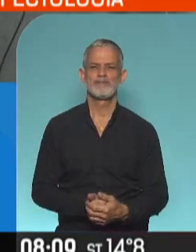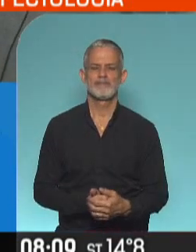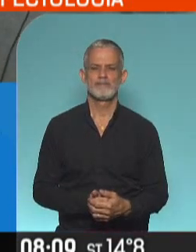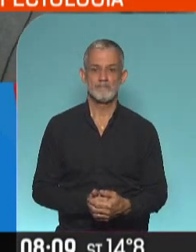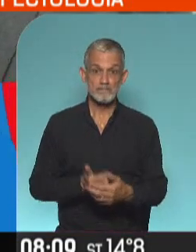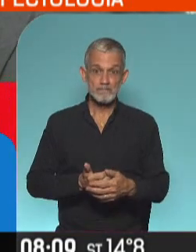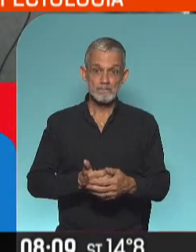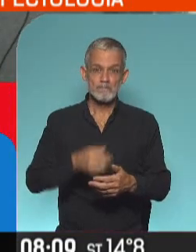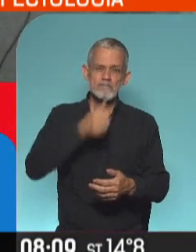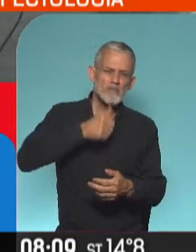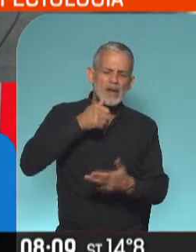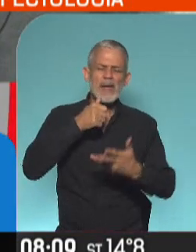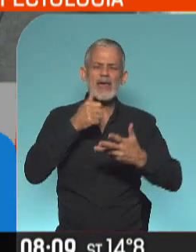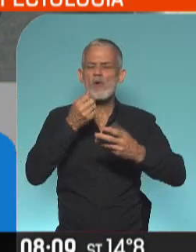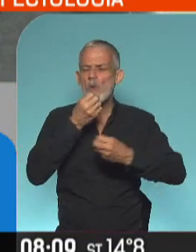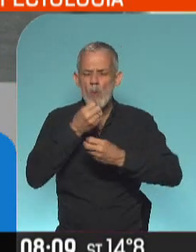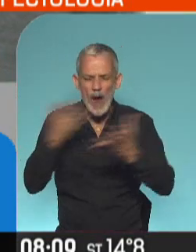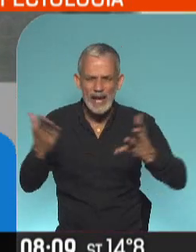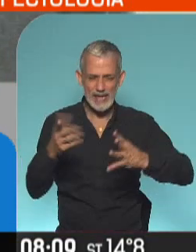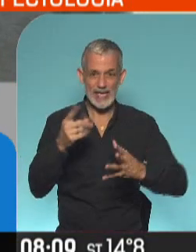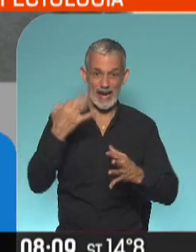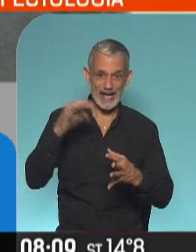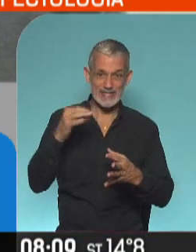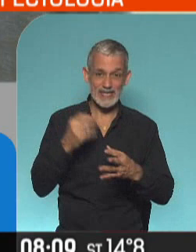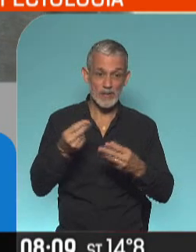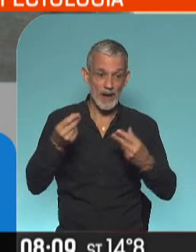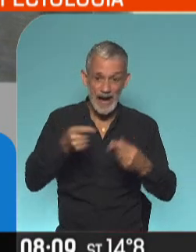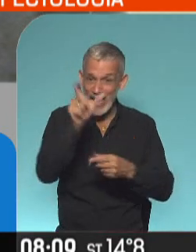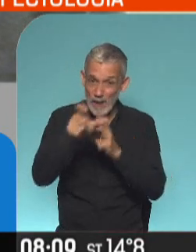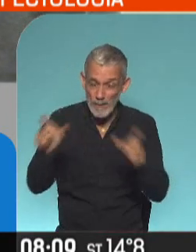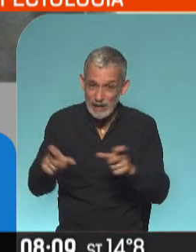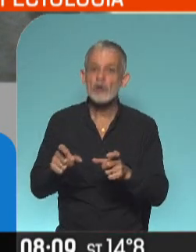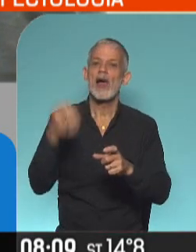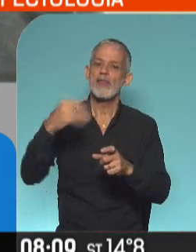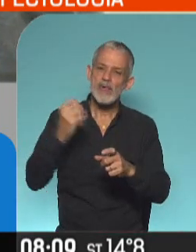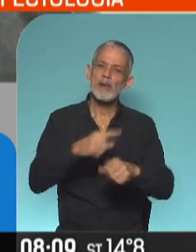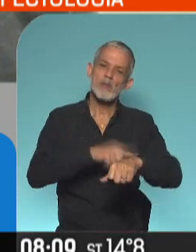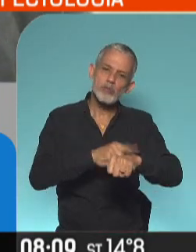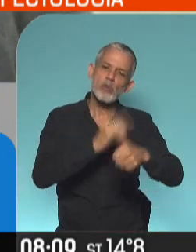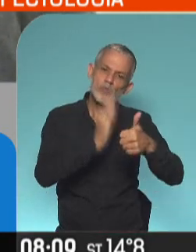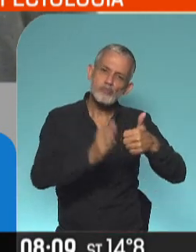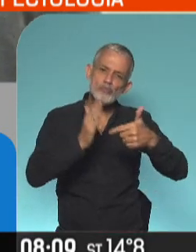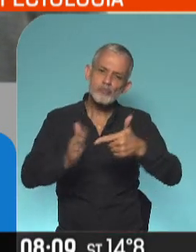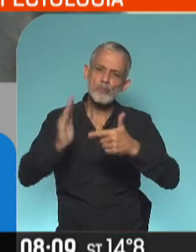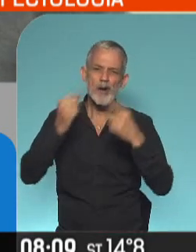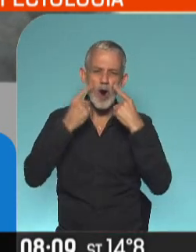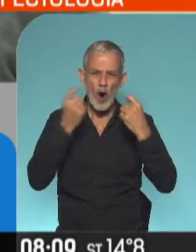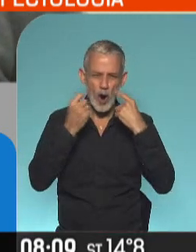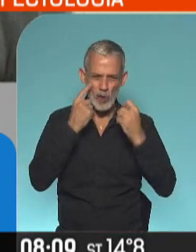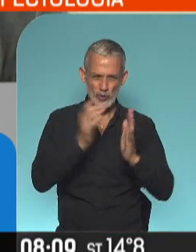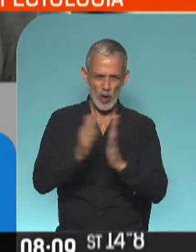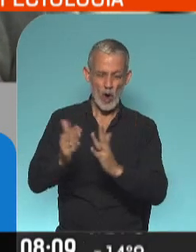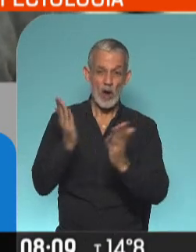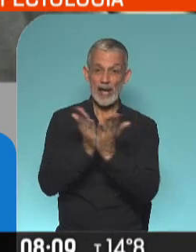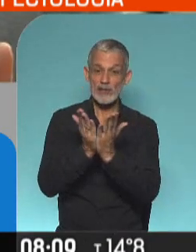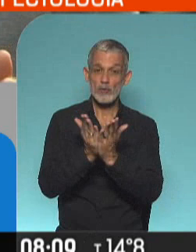Cualquier medicamento que se quiera utilizar en la práctica clínica tiene que haber pasado las fases de control, digamos los estudios